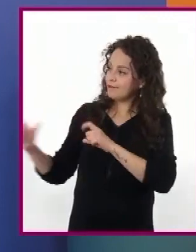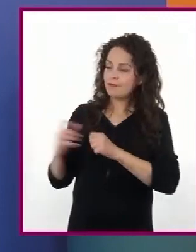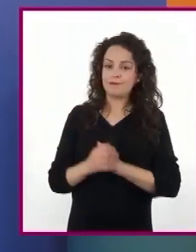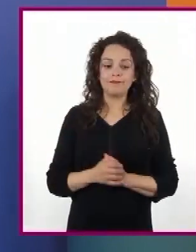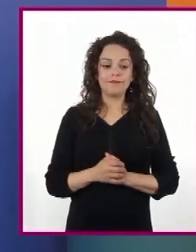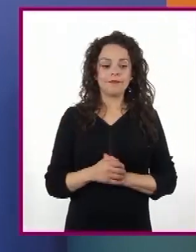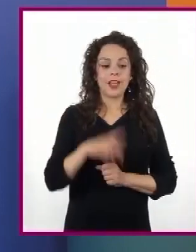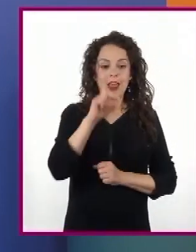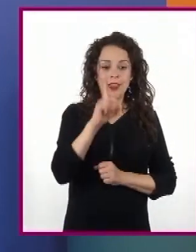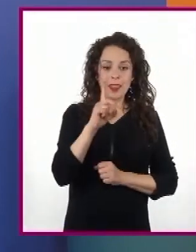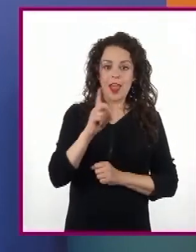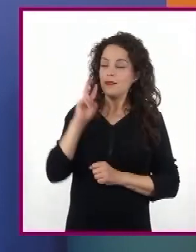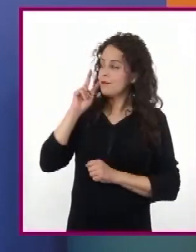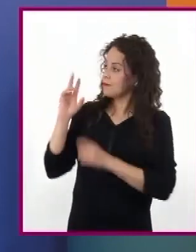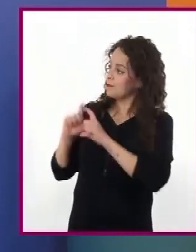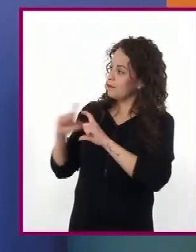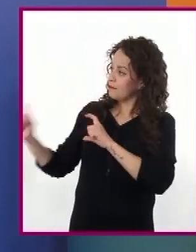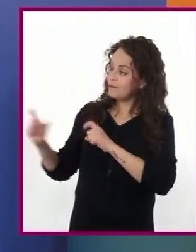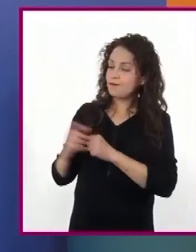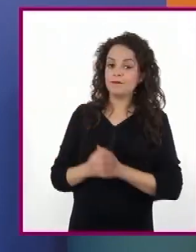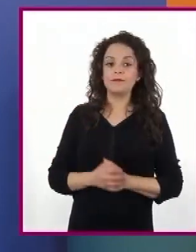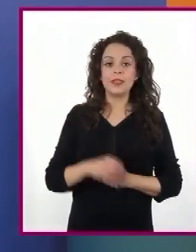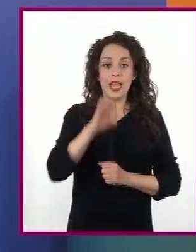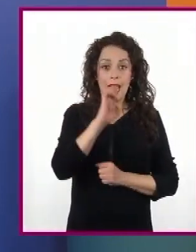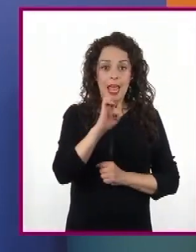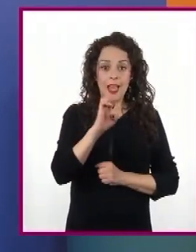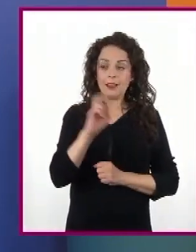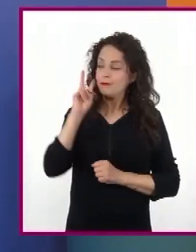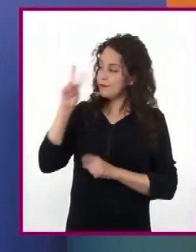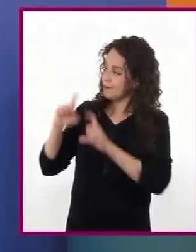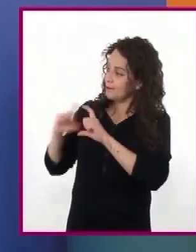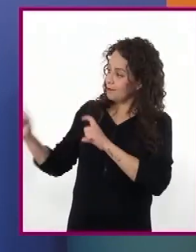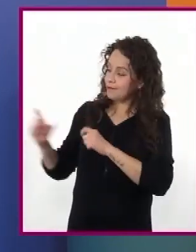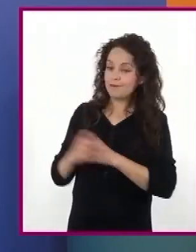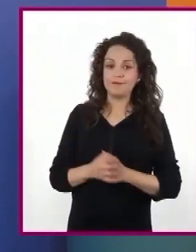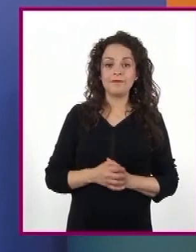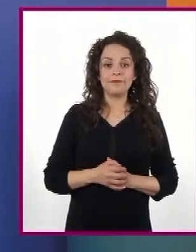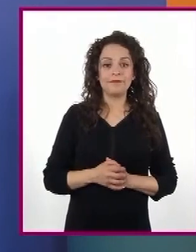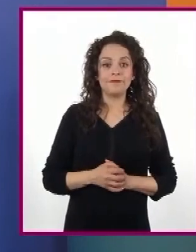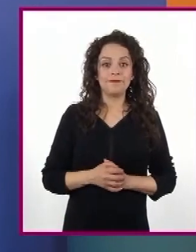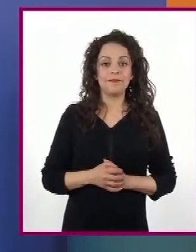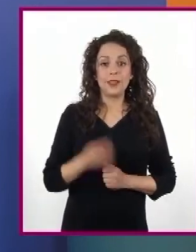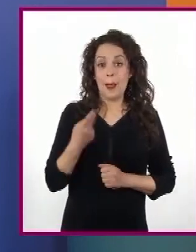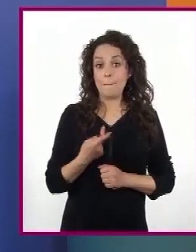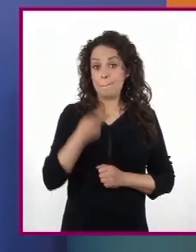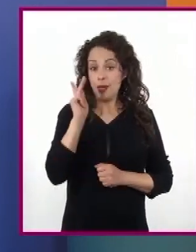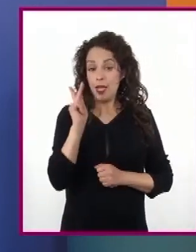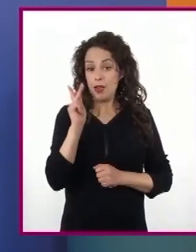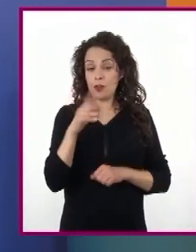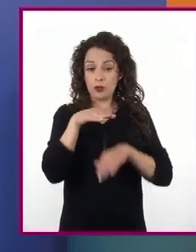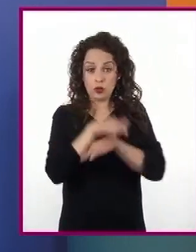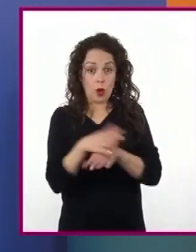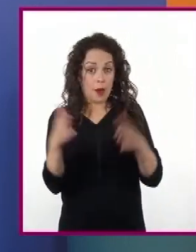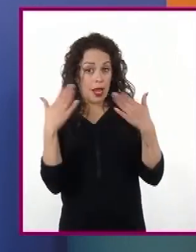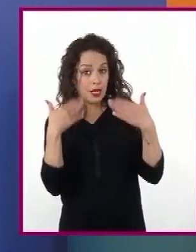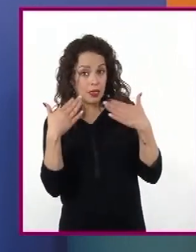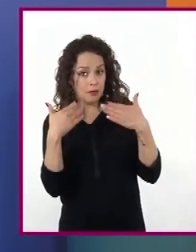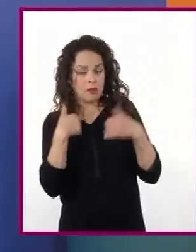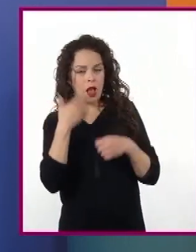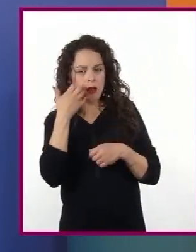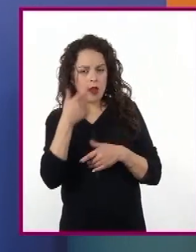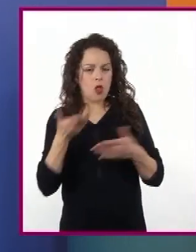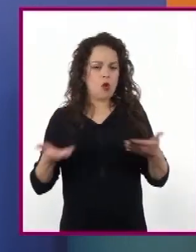D, climas fríos. Y E, climas polares. Pero hablando del clima, queremos